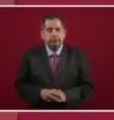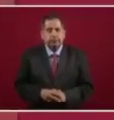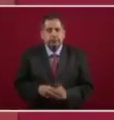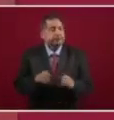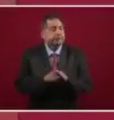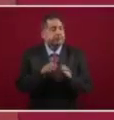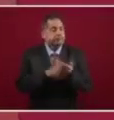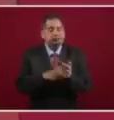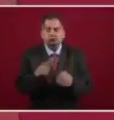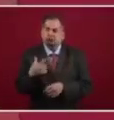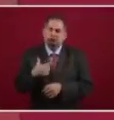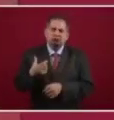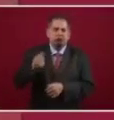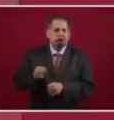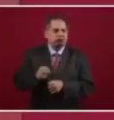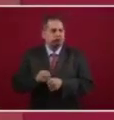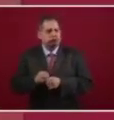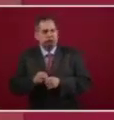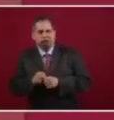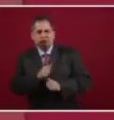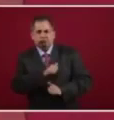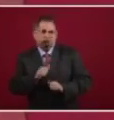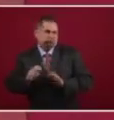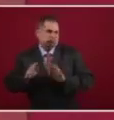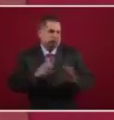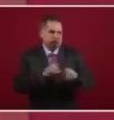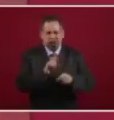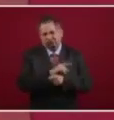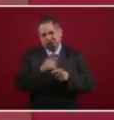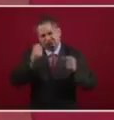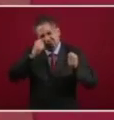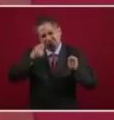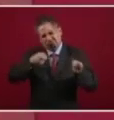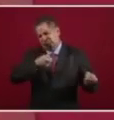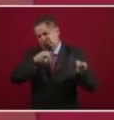el uso de la fuerza, a sangre y fuego,